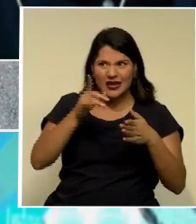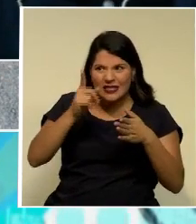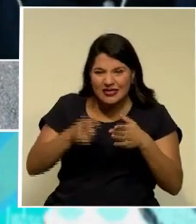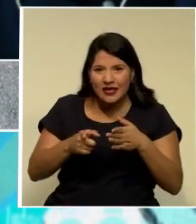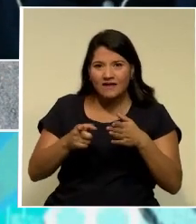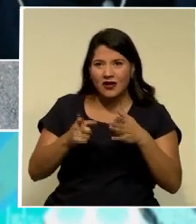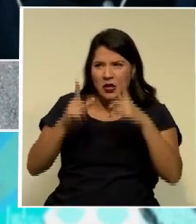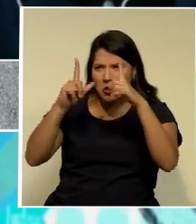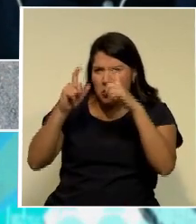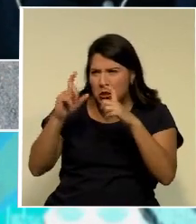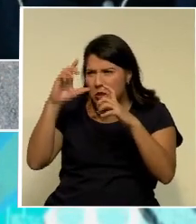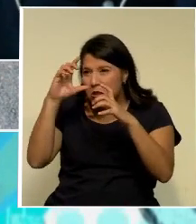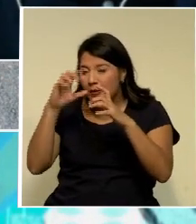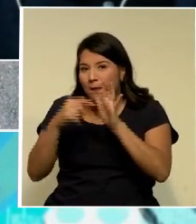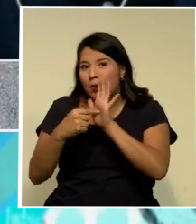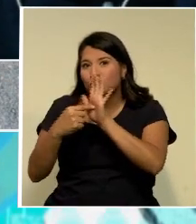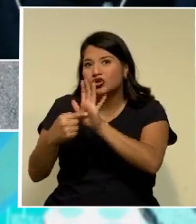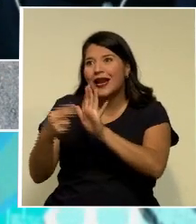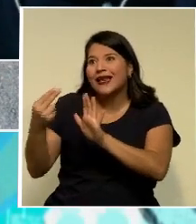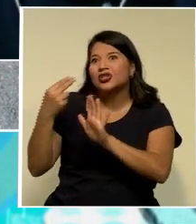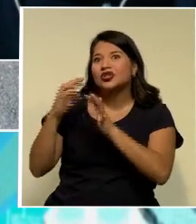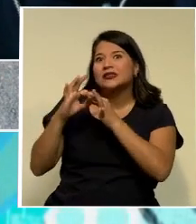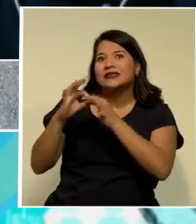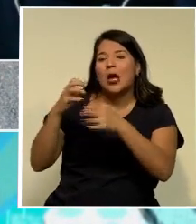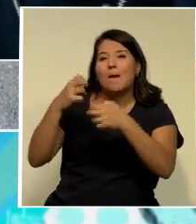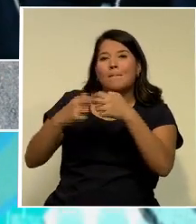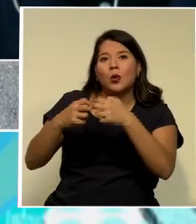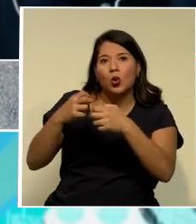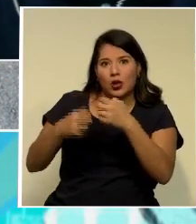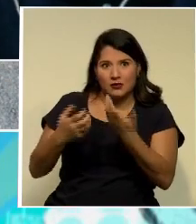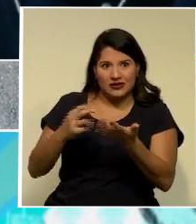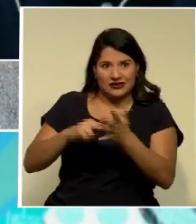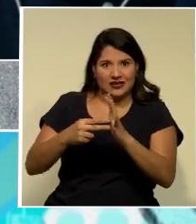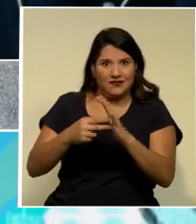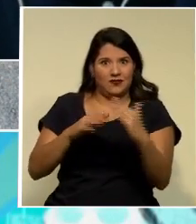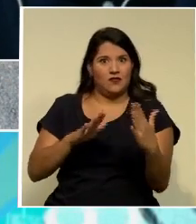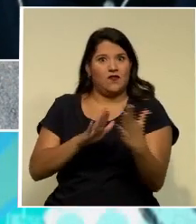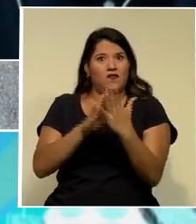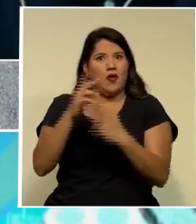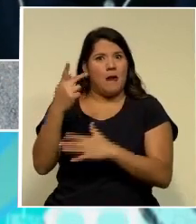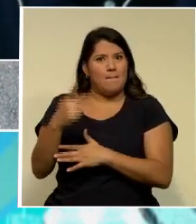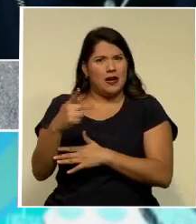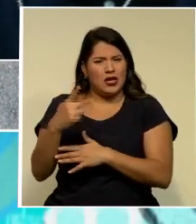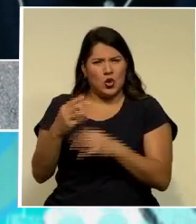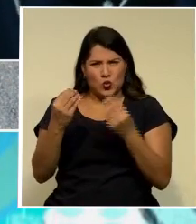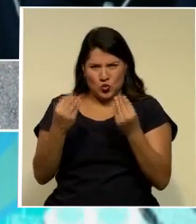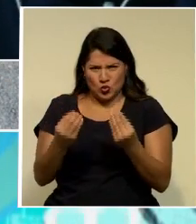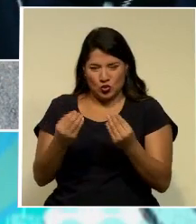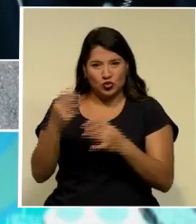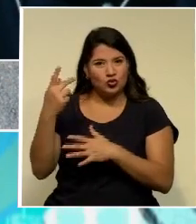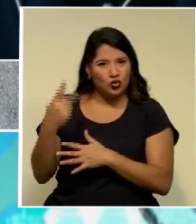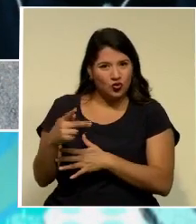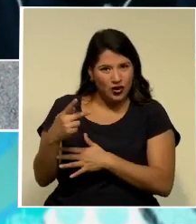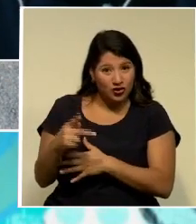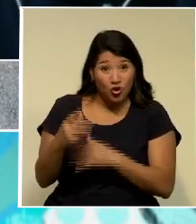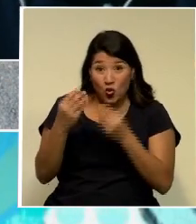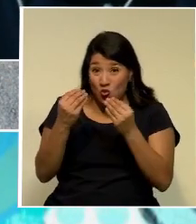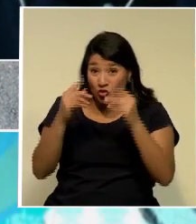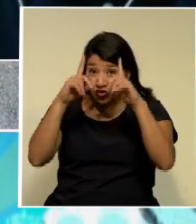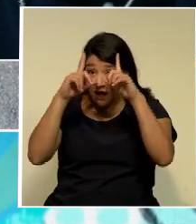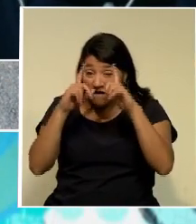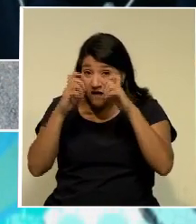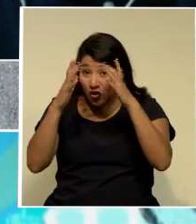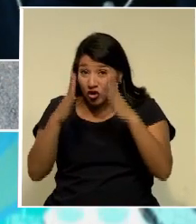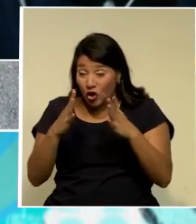conflictos. Tiene una exposición al peligro altísimo. Son muchos fotógrafos de